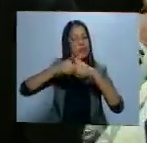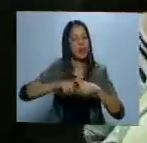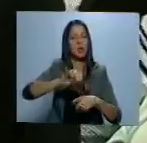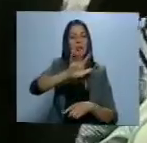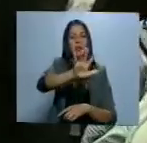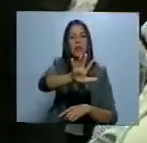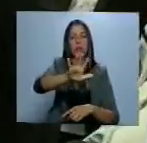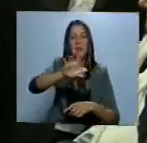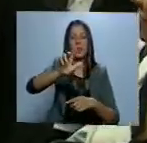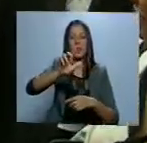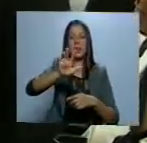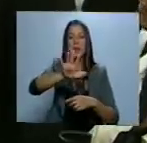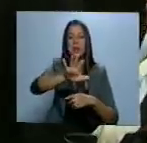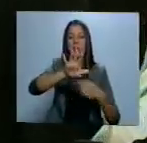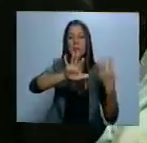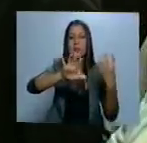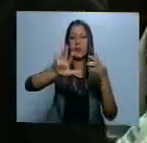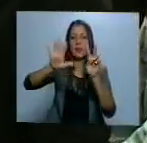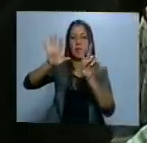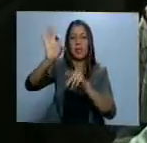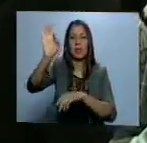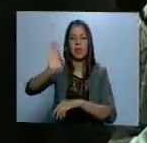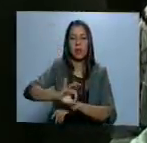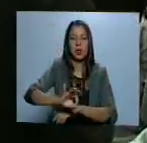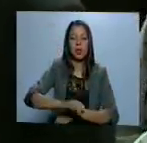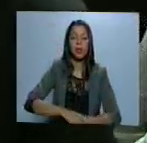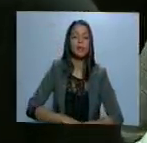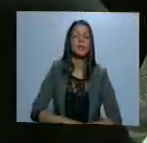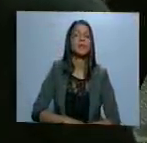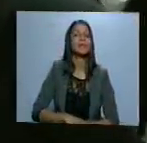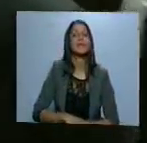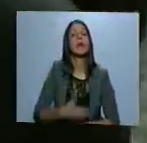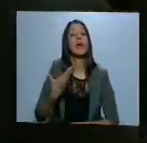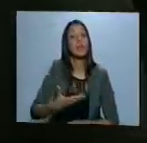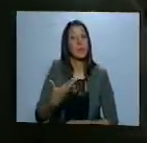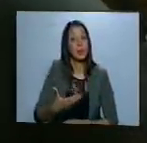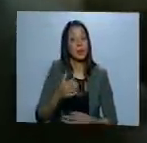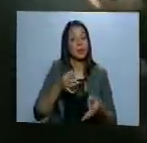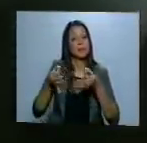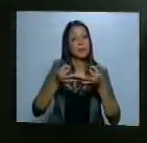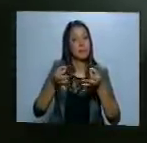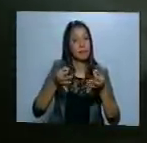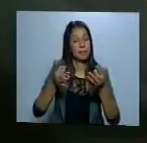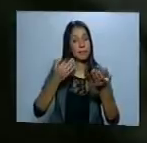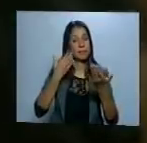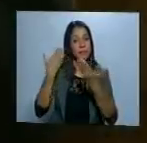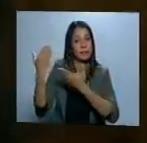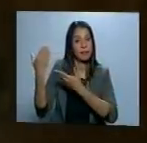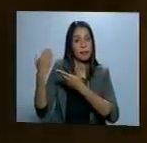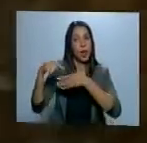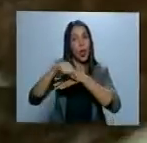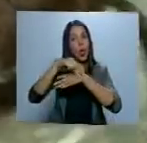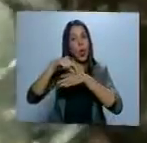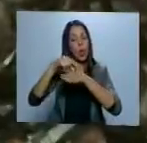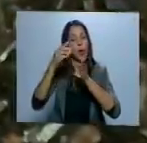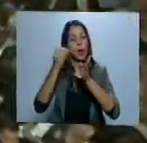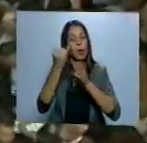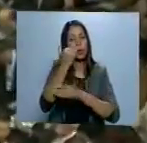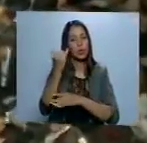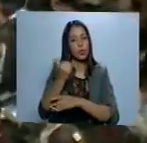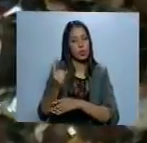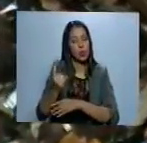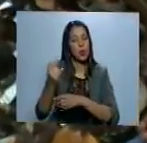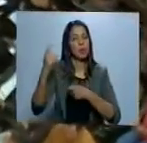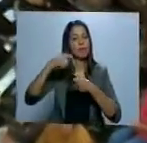57,3%. Es importante destacar que Omar Prieto ha venido desempeñando un papel importante dentro del